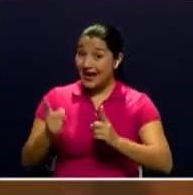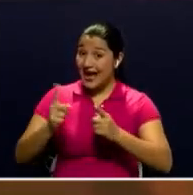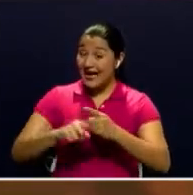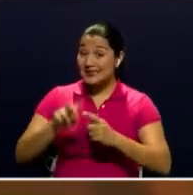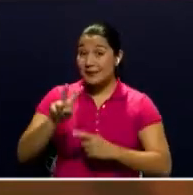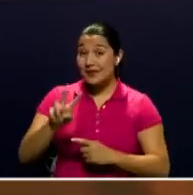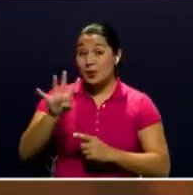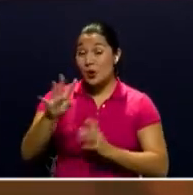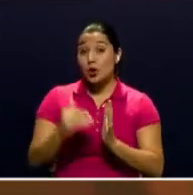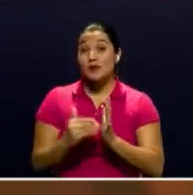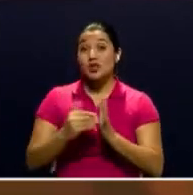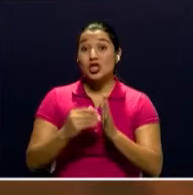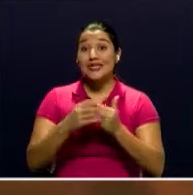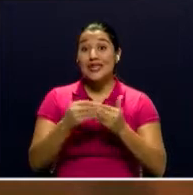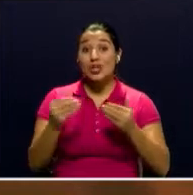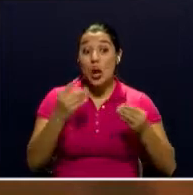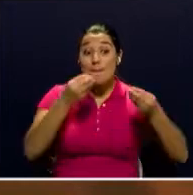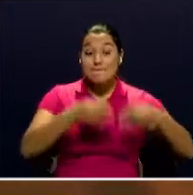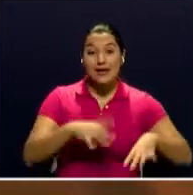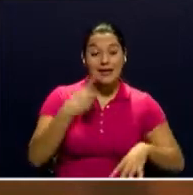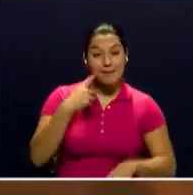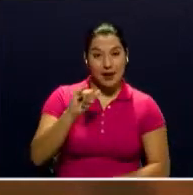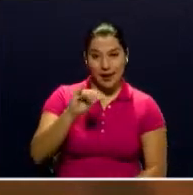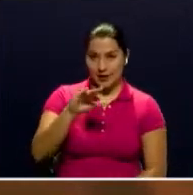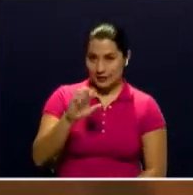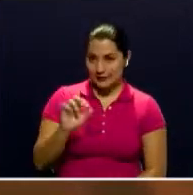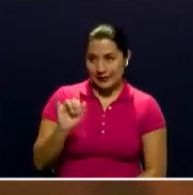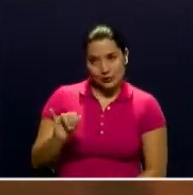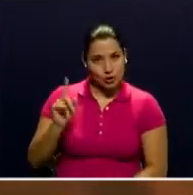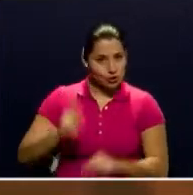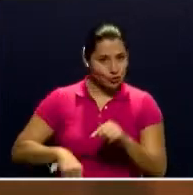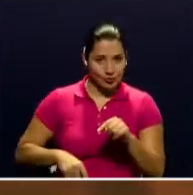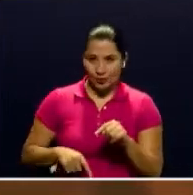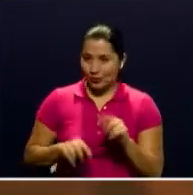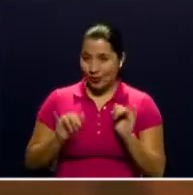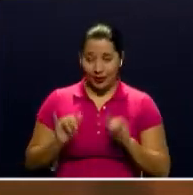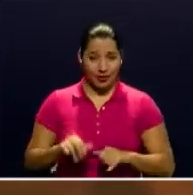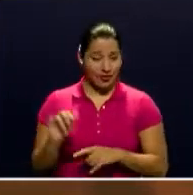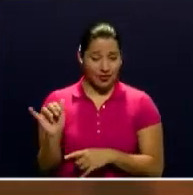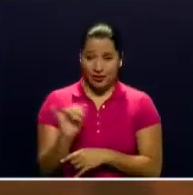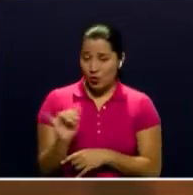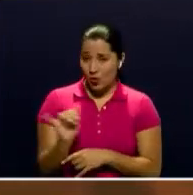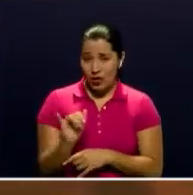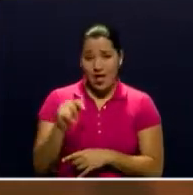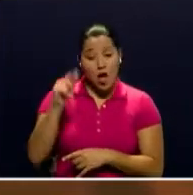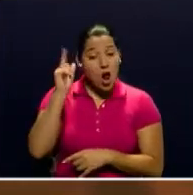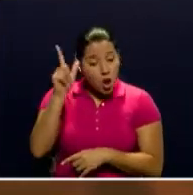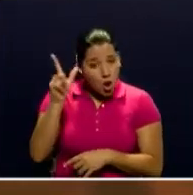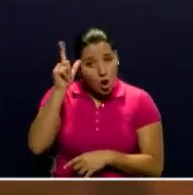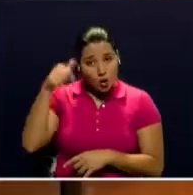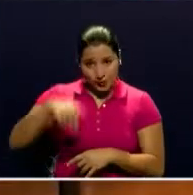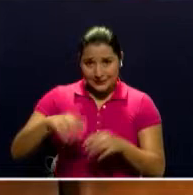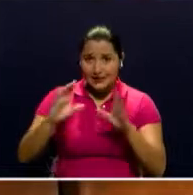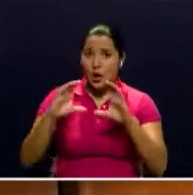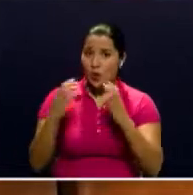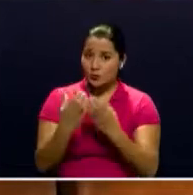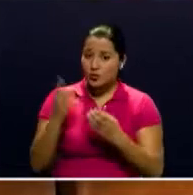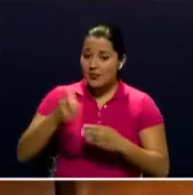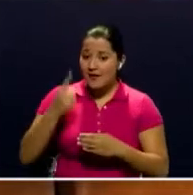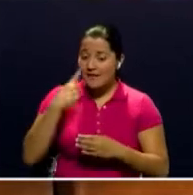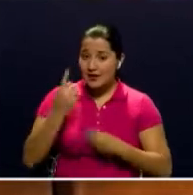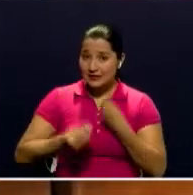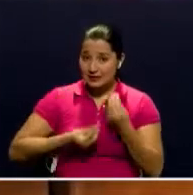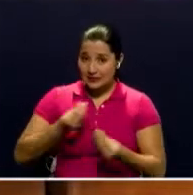en pérdidas para el ICE. Este es un tema obviamente que no se puede quedar así, es un tema en el cual obviamente esta comisión tiene que tomar cartas en el asunto.